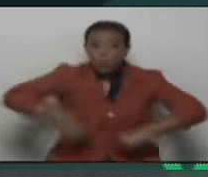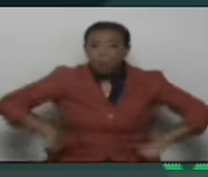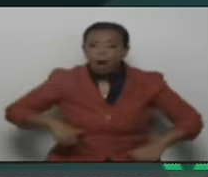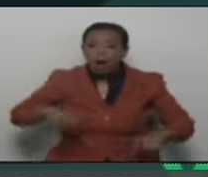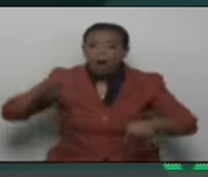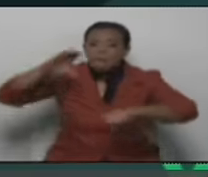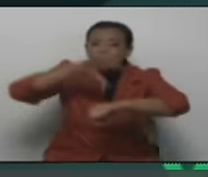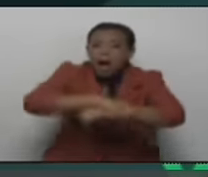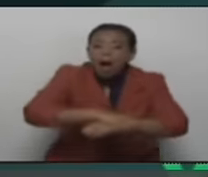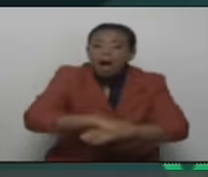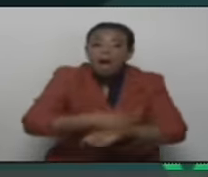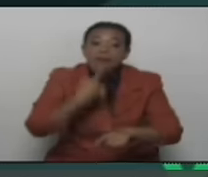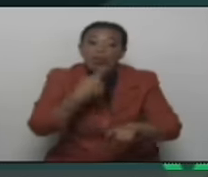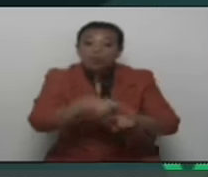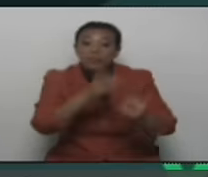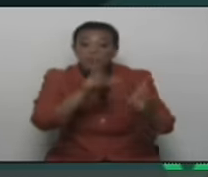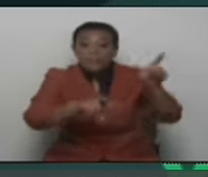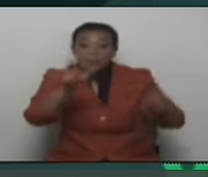lo que dijeron era